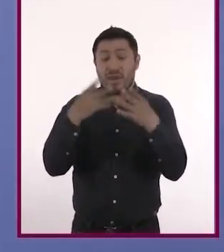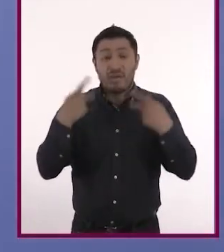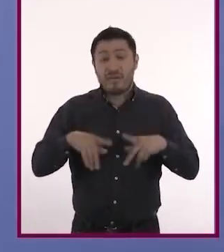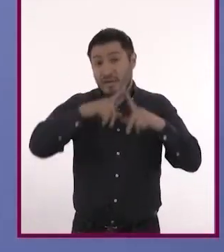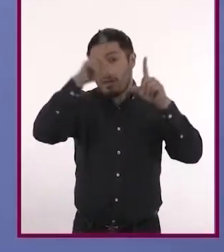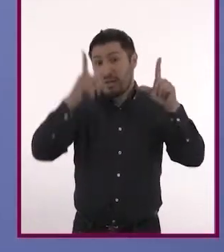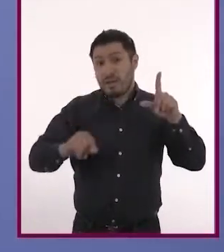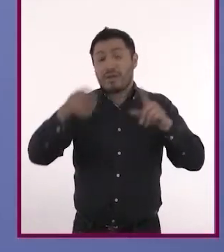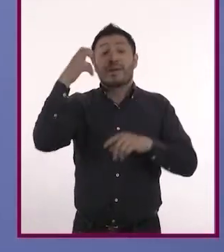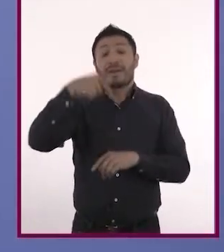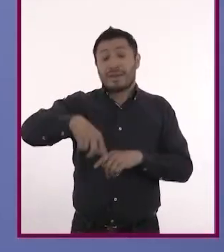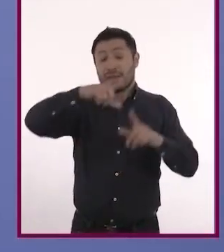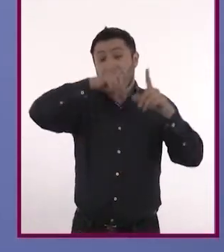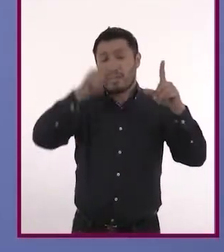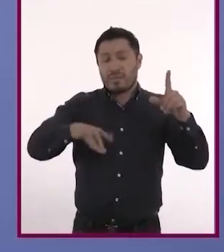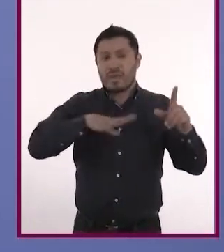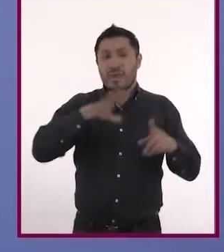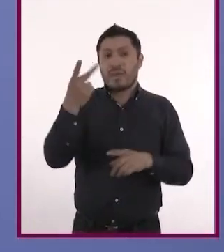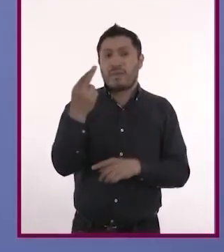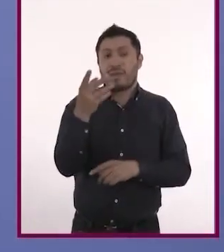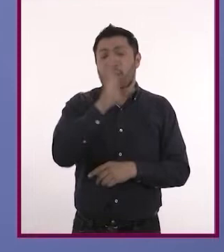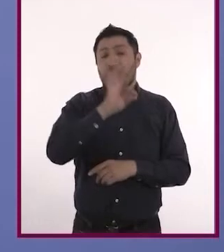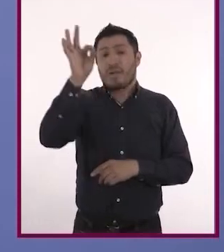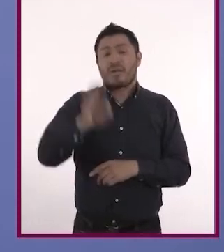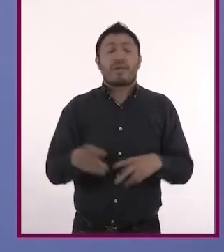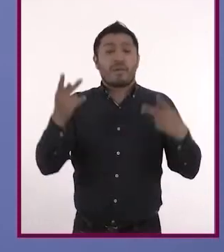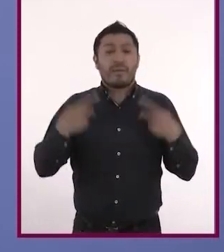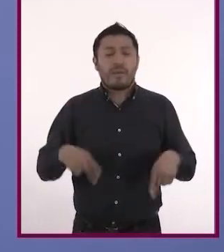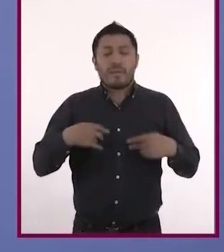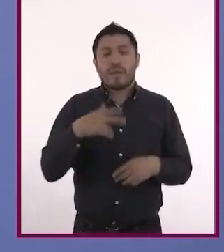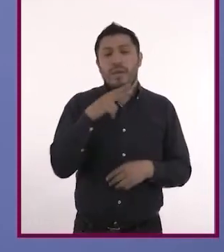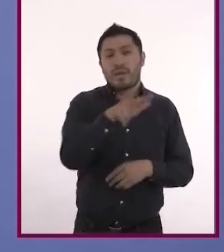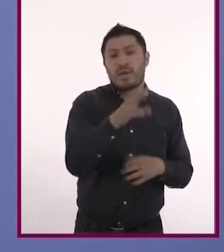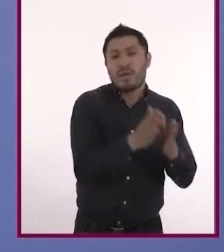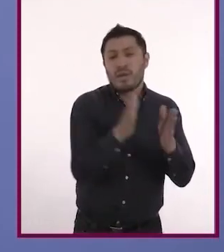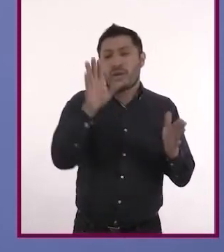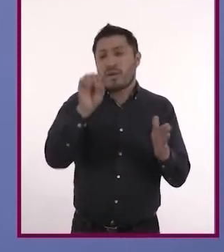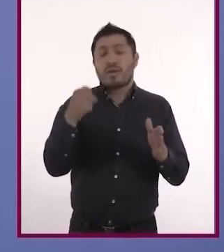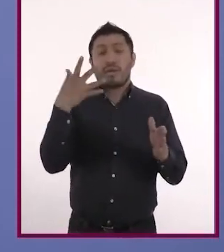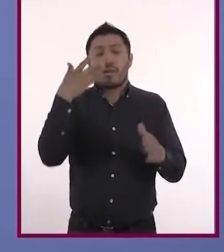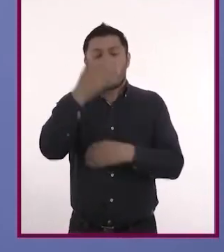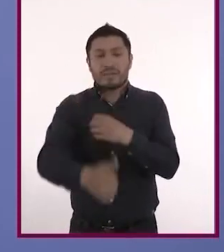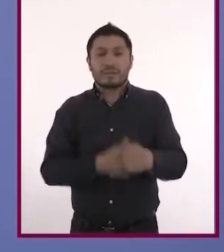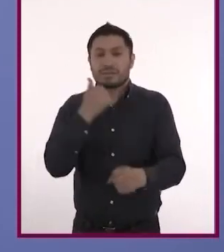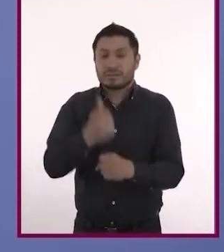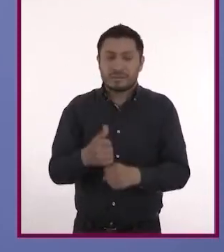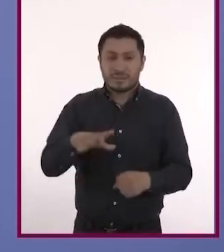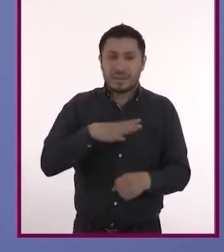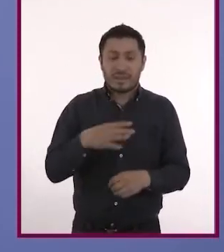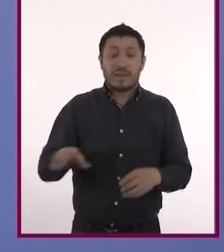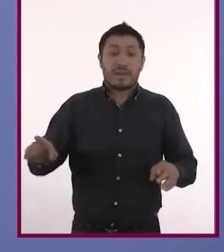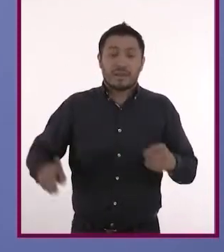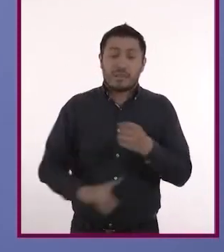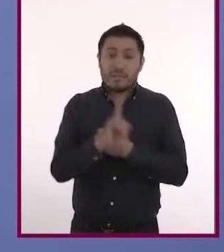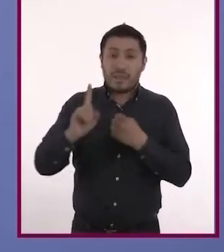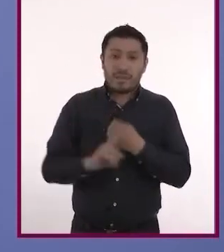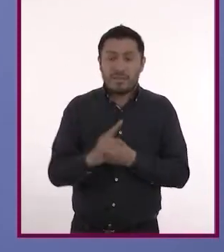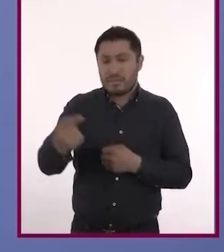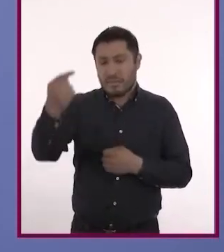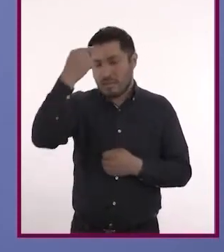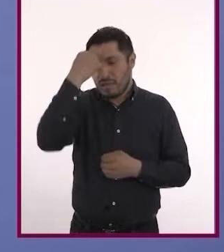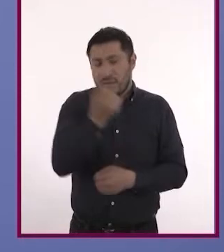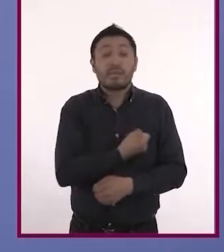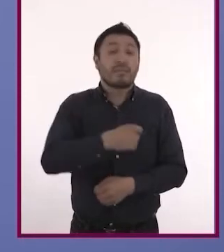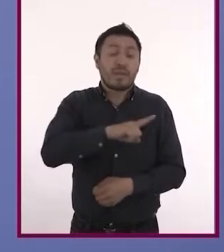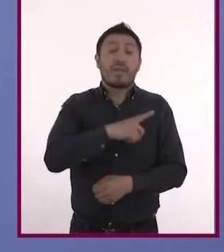Es decir, en México el 25% de las personas entre 18 y 65 años presenta algún problema de salud mental